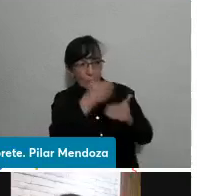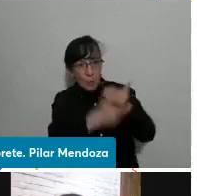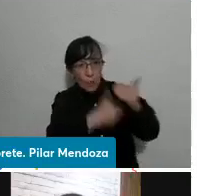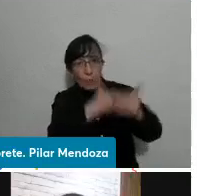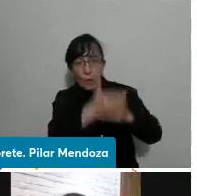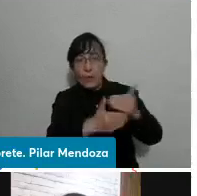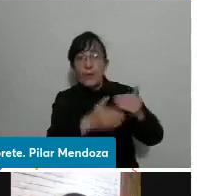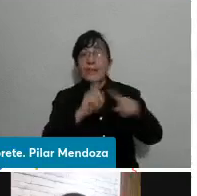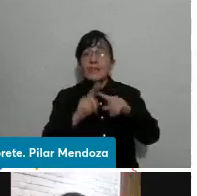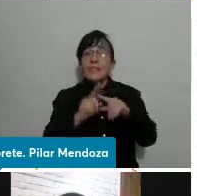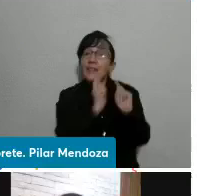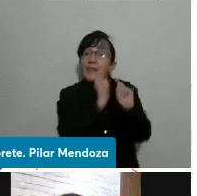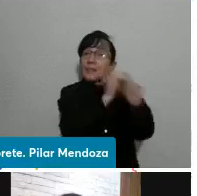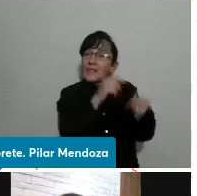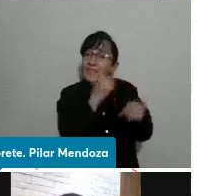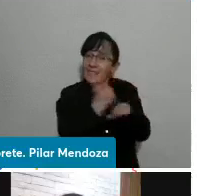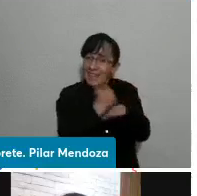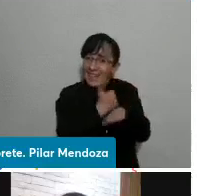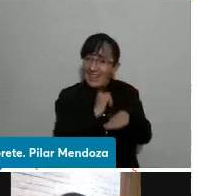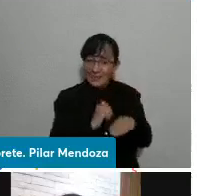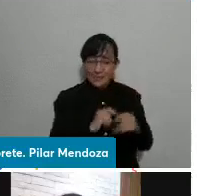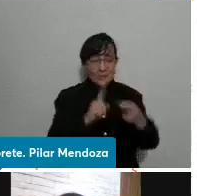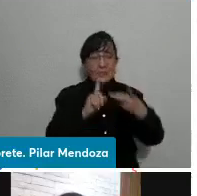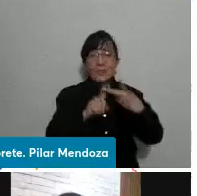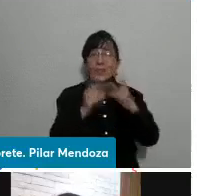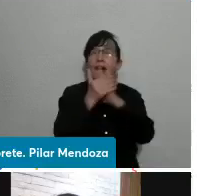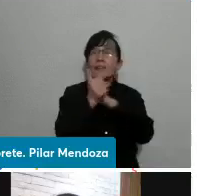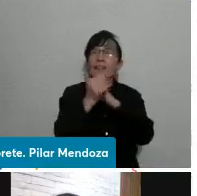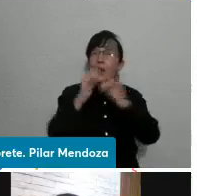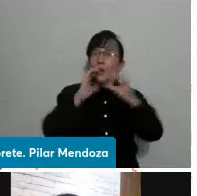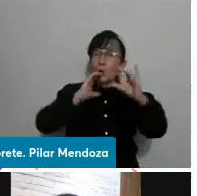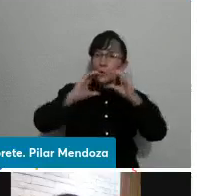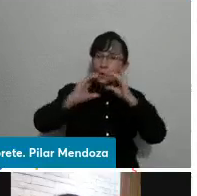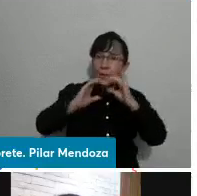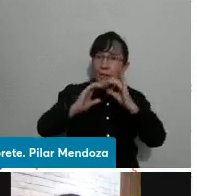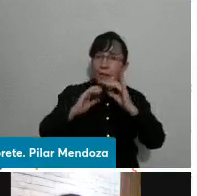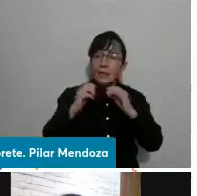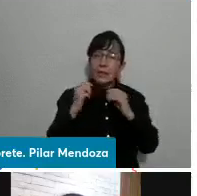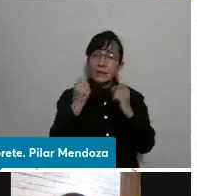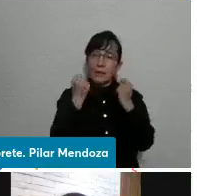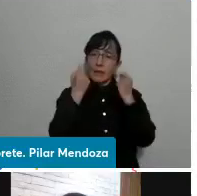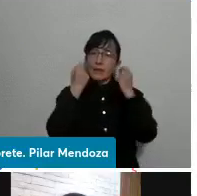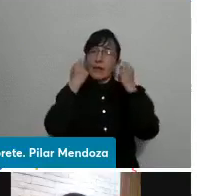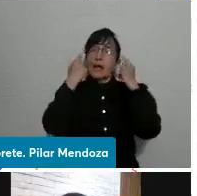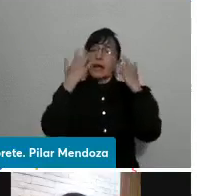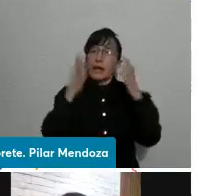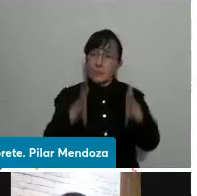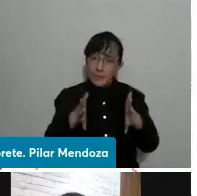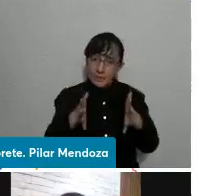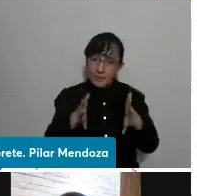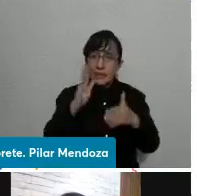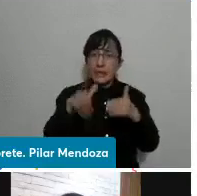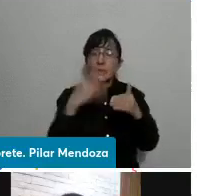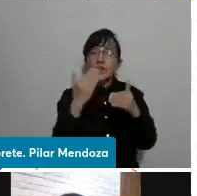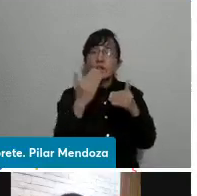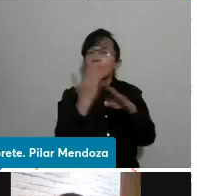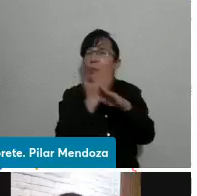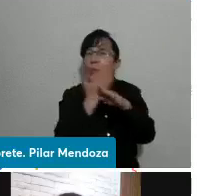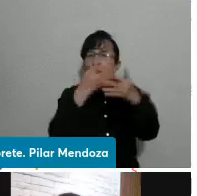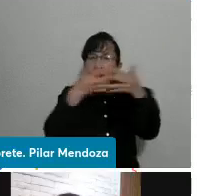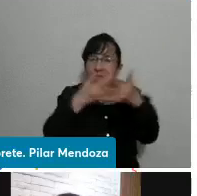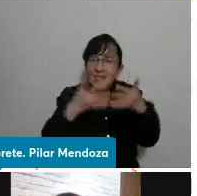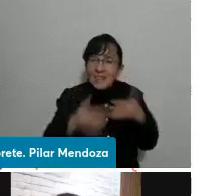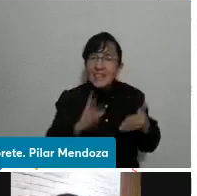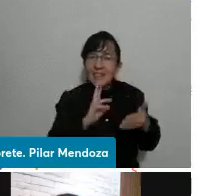tareas específicas, como habilidades de comunicación, comprensión y resolución de problemas. Para eso continuamos con la observación